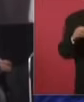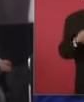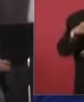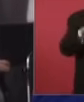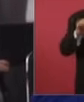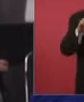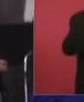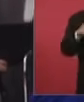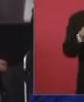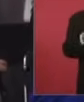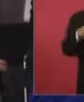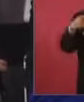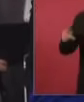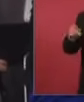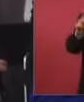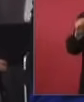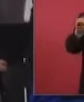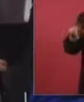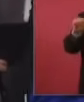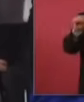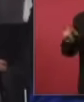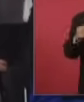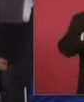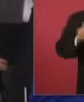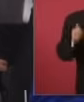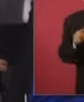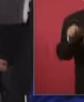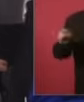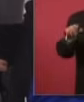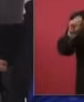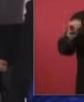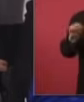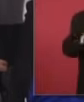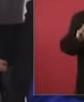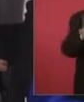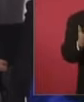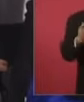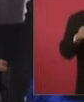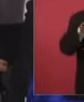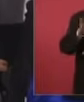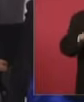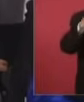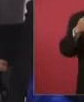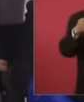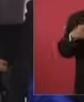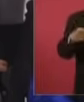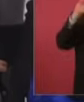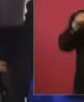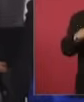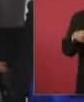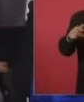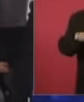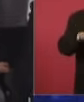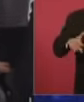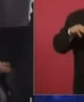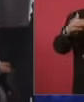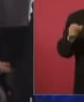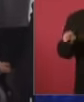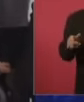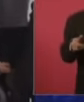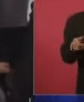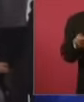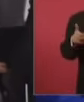presidente más corrupto. Eso no les importa a estos paleros, a estos seguidores de Obrador, amigos. Eso no les importa. A ellos no les importa México.